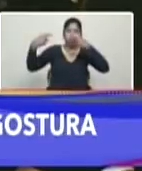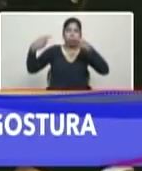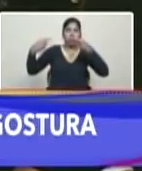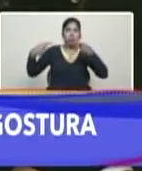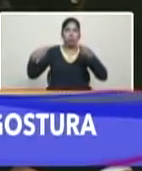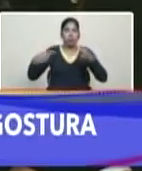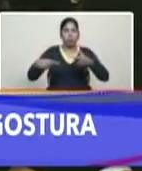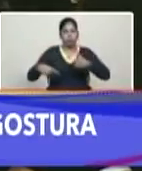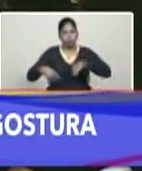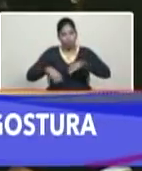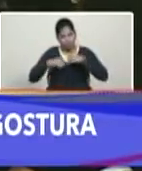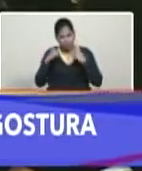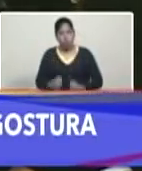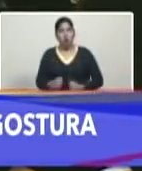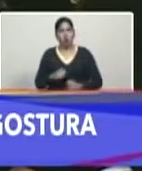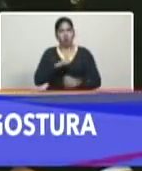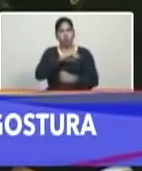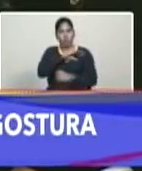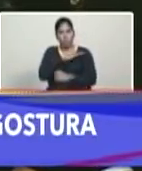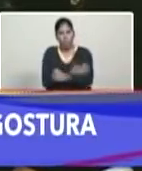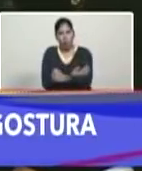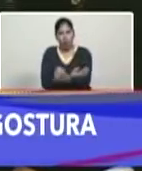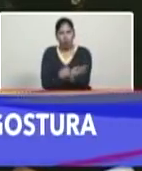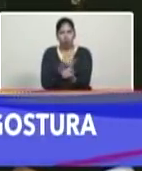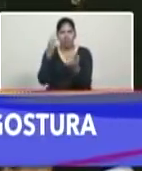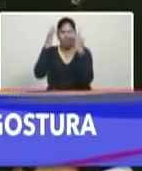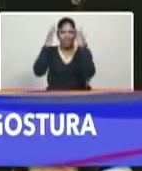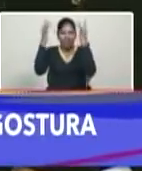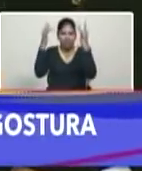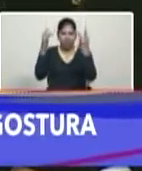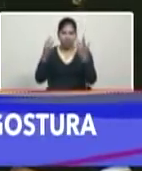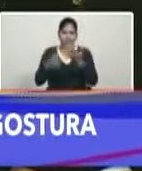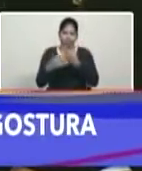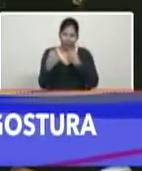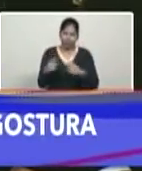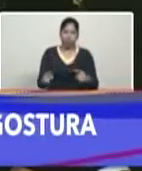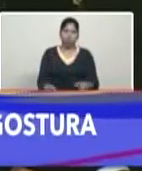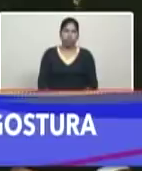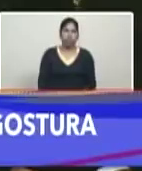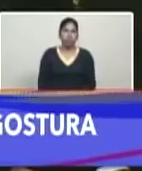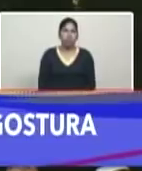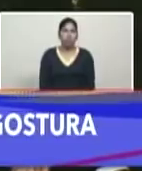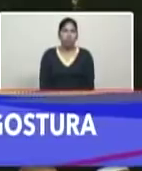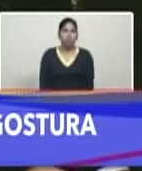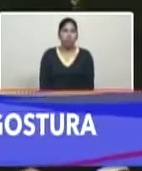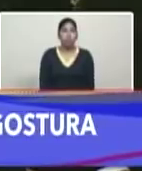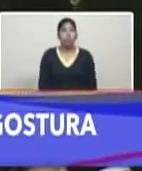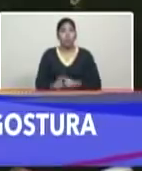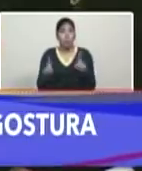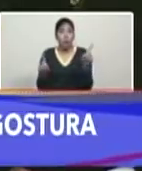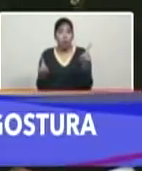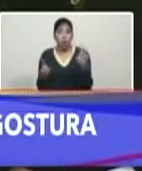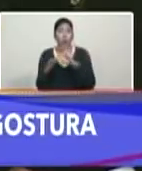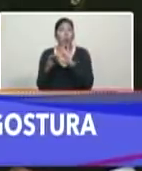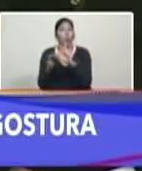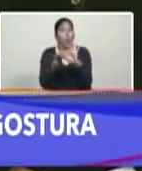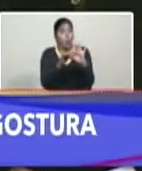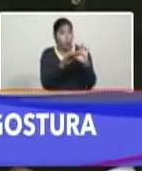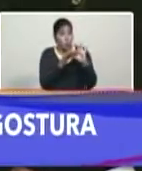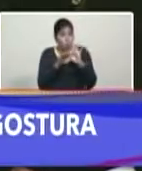Pueblo valiente. Pueblo inteligente, sabio. Pero cuando estamos unidos,